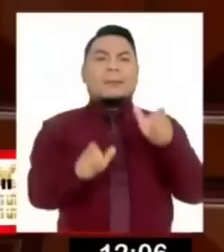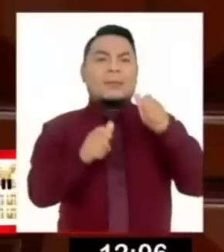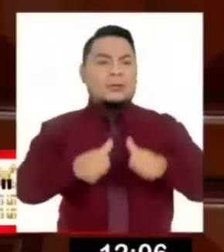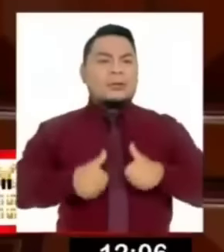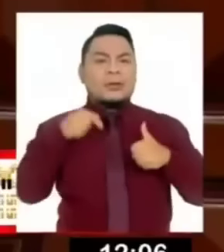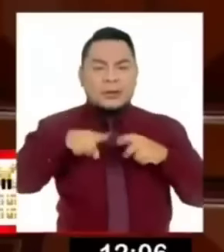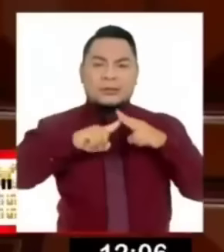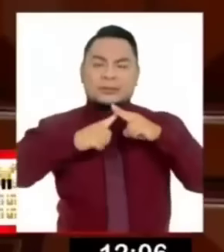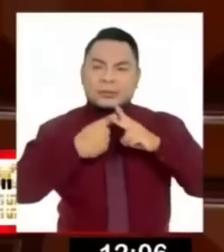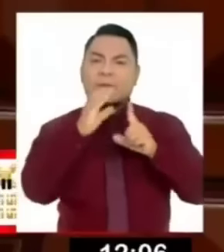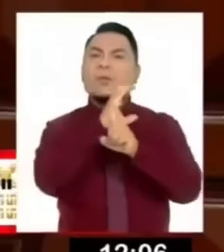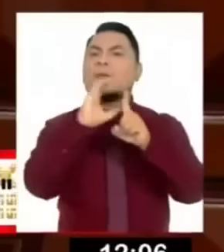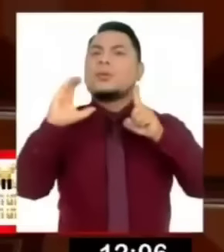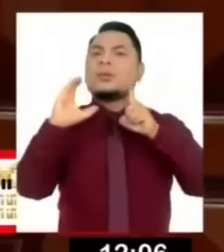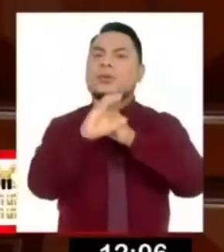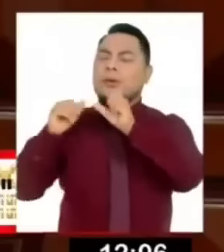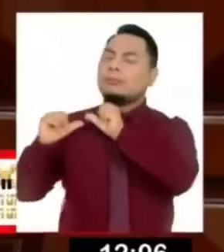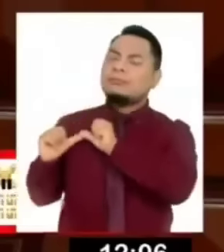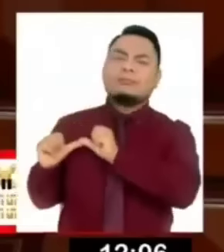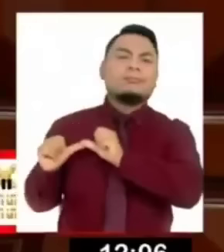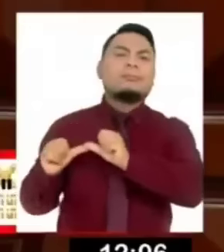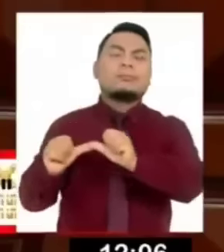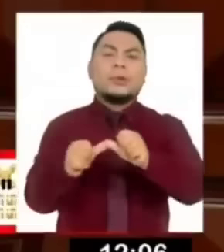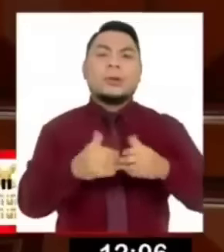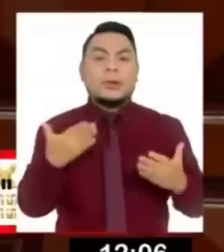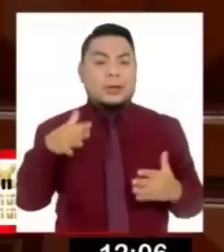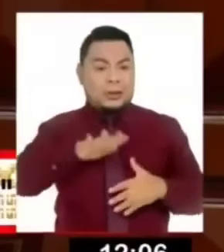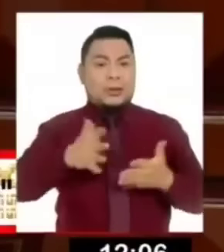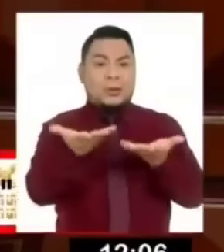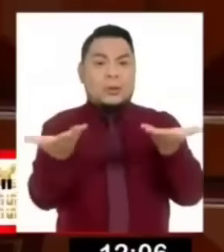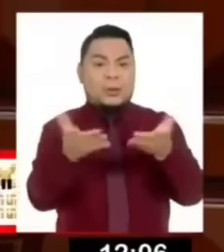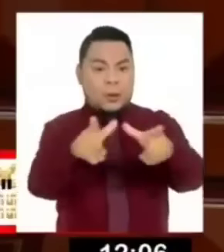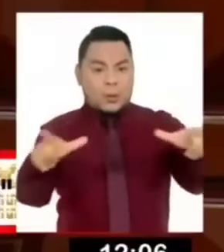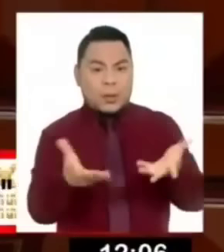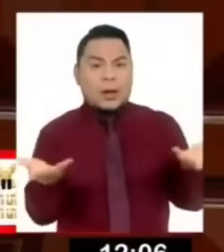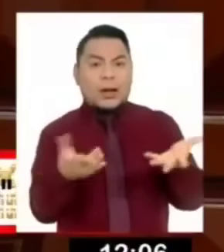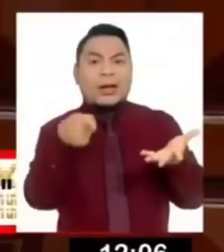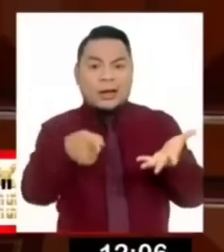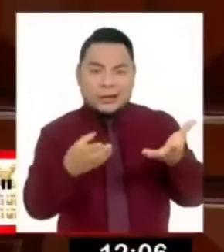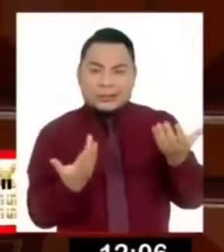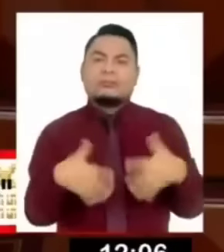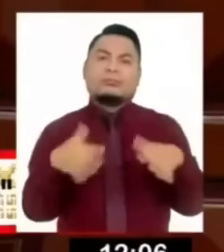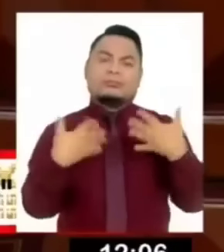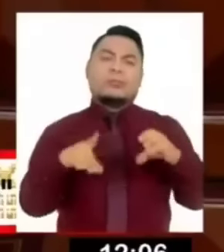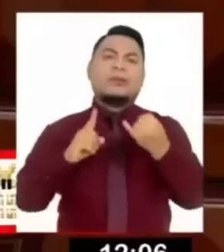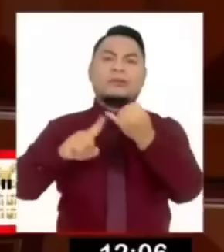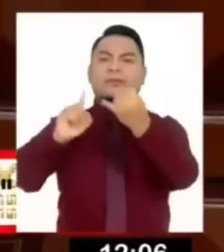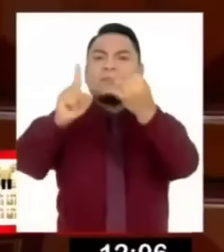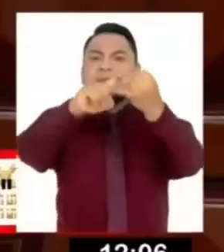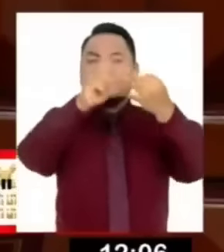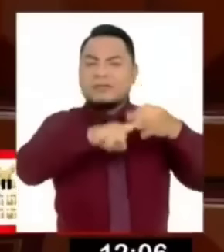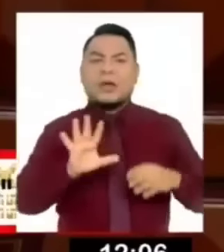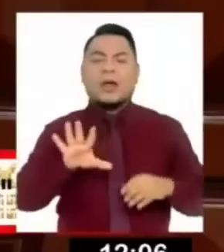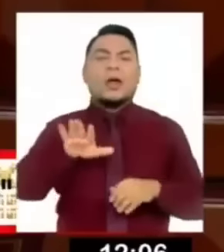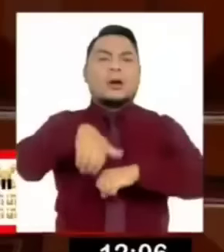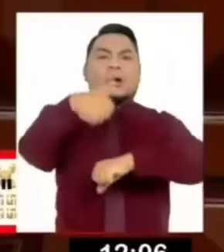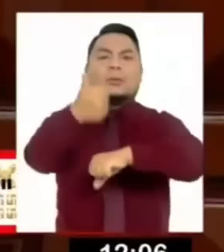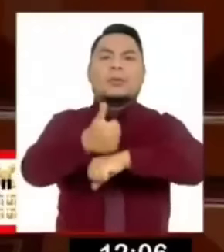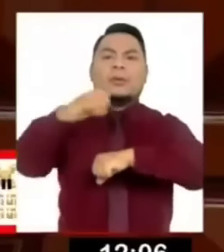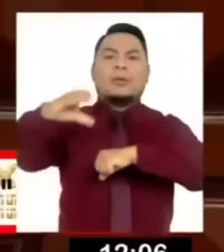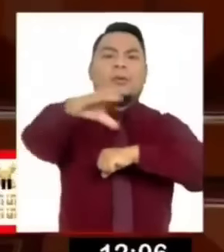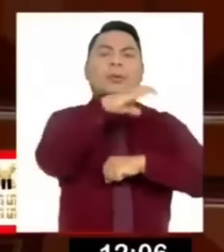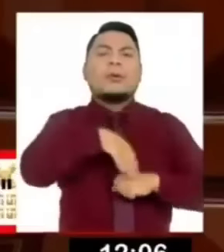y culturas trascendentales. En nuestras tierras florecieron importantes y extensos estados como el